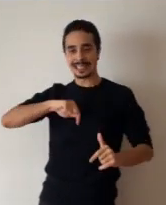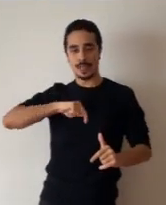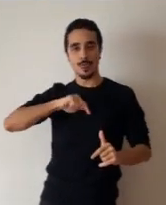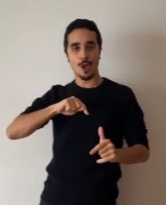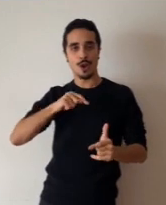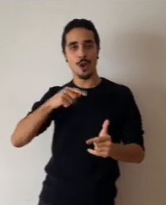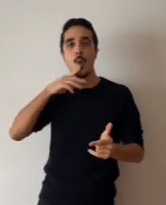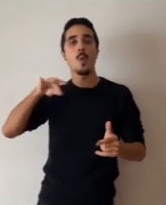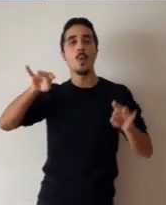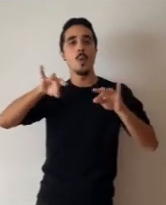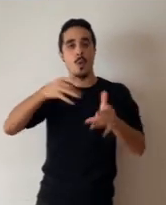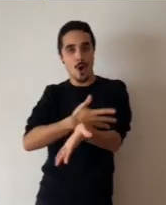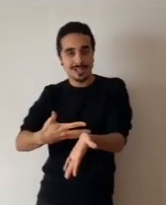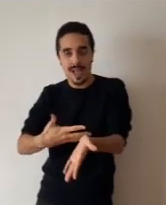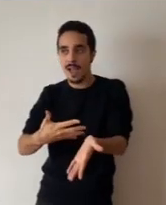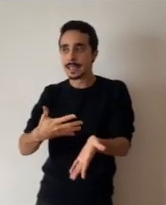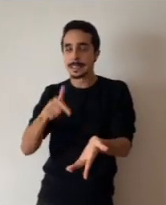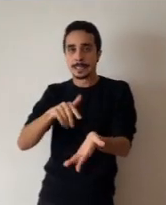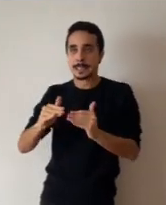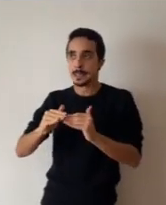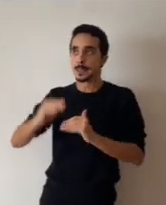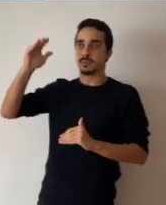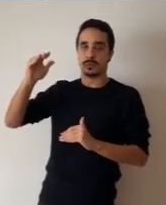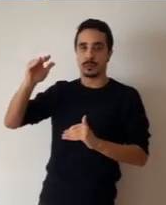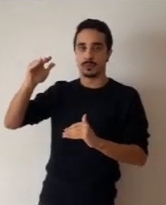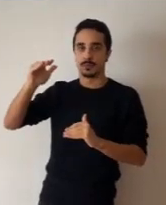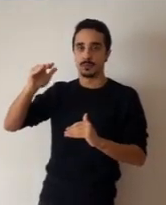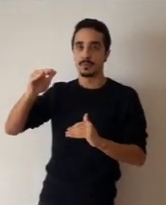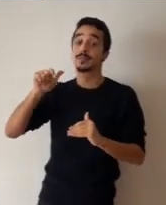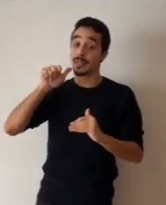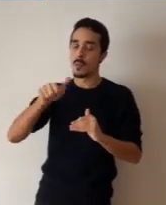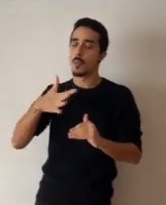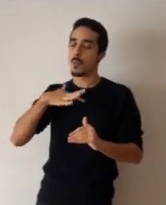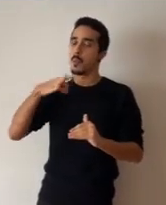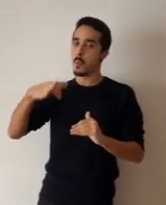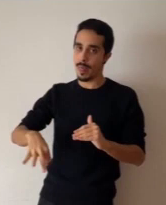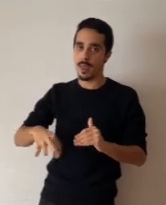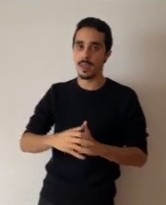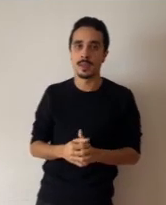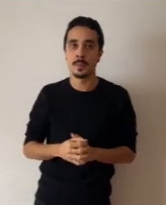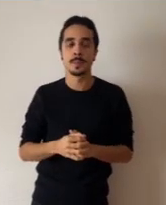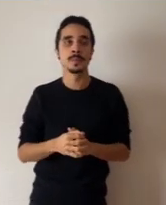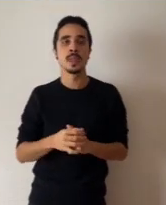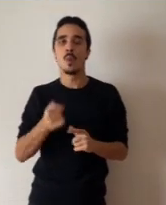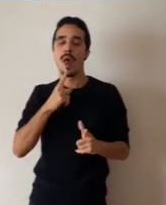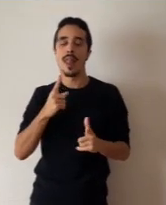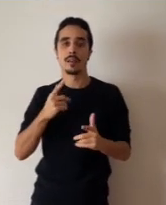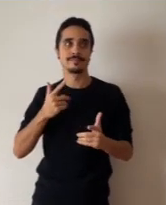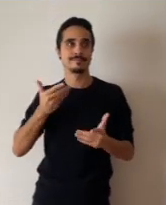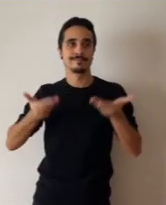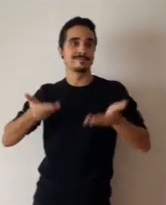falsas elevaciones de la glucosa, y hay que tener cuidado porque esas elevaciones de la glucosa pueden